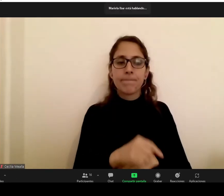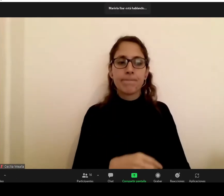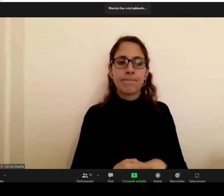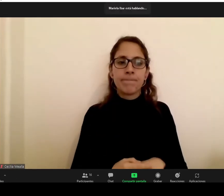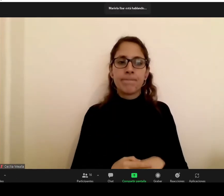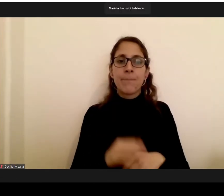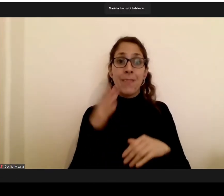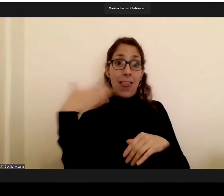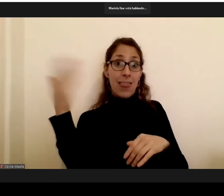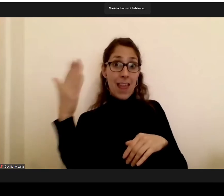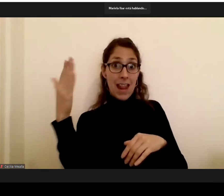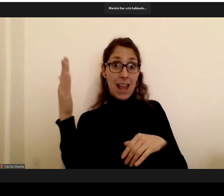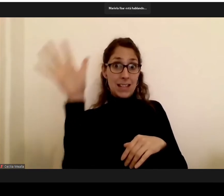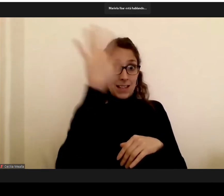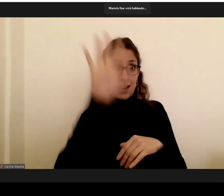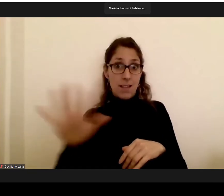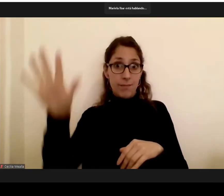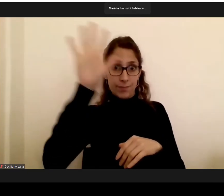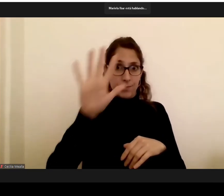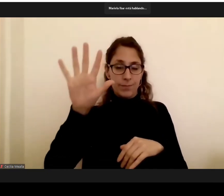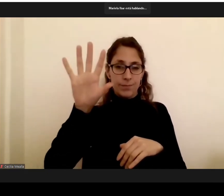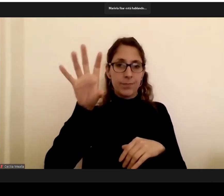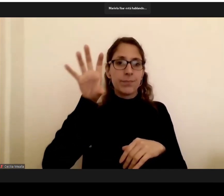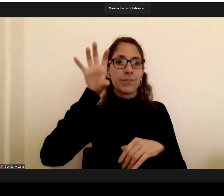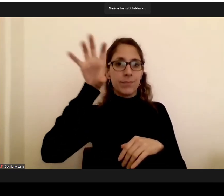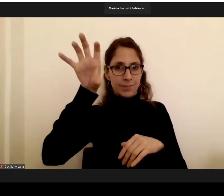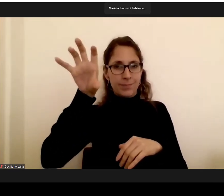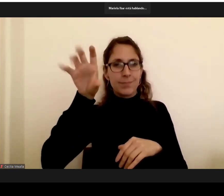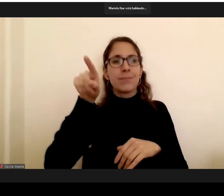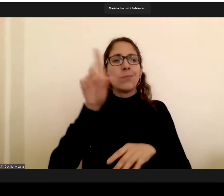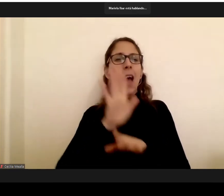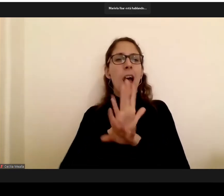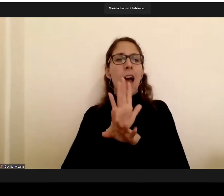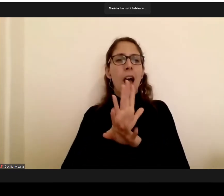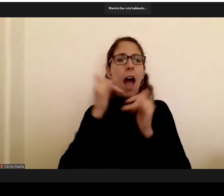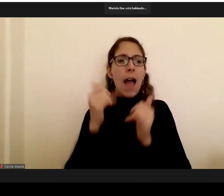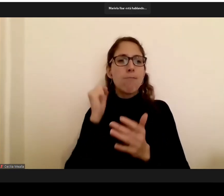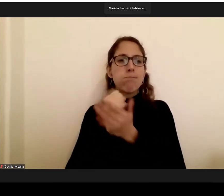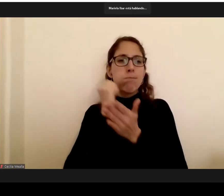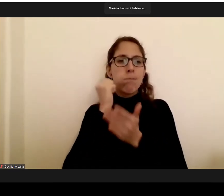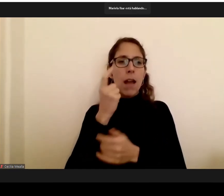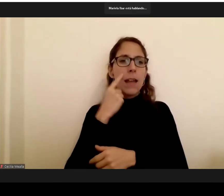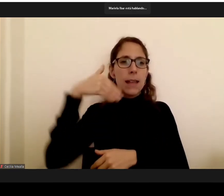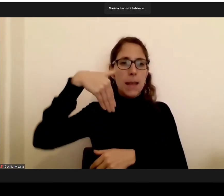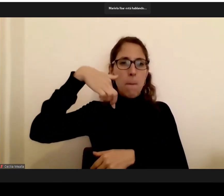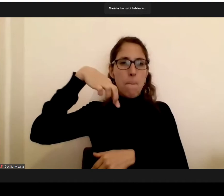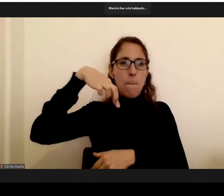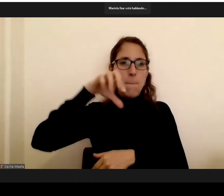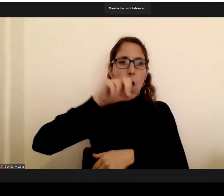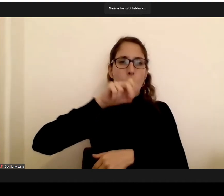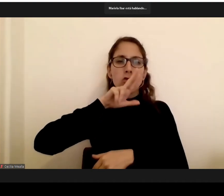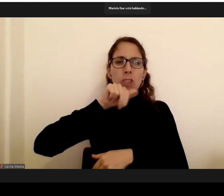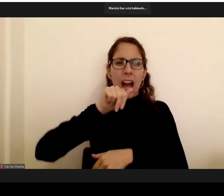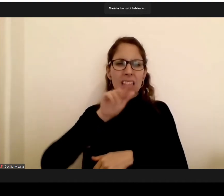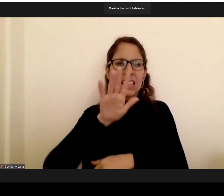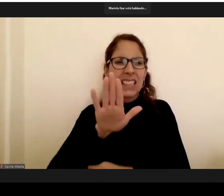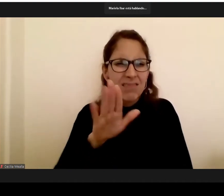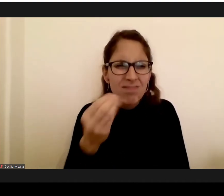la derecha, yo les voy a dar la pista que es una impronta, porque, ¿vieron? ¿Saben lo que es una impronta?